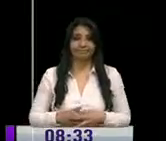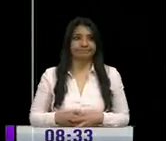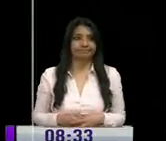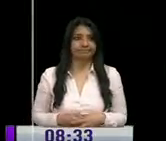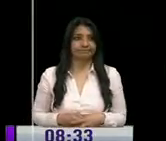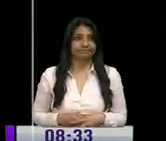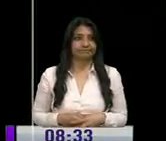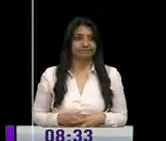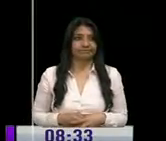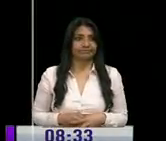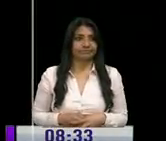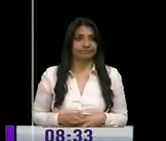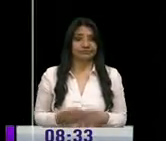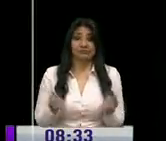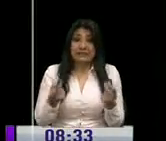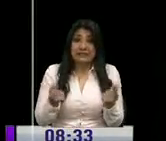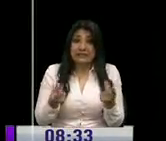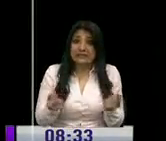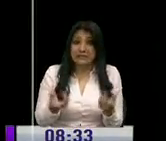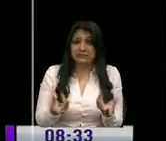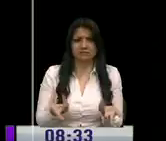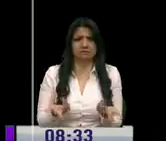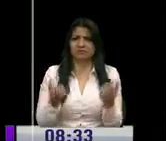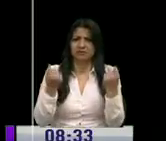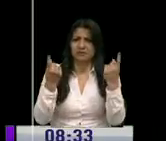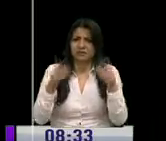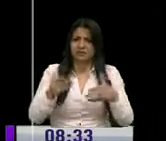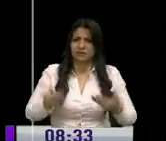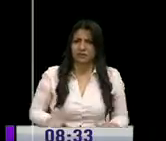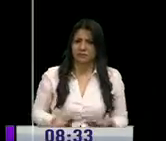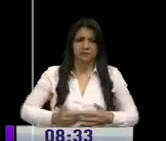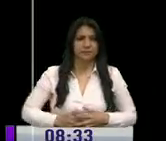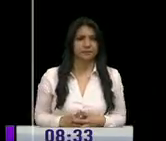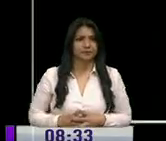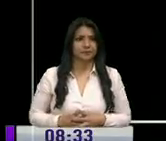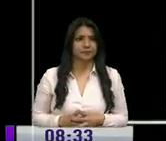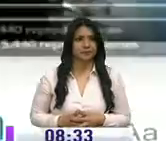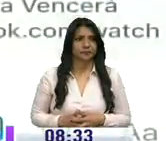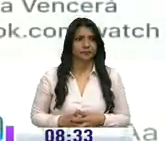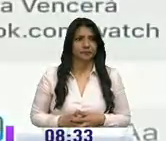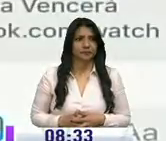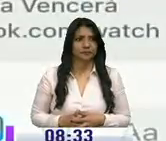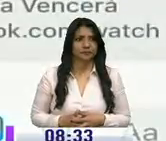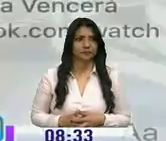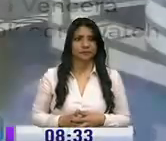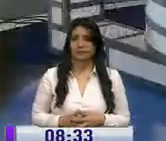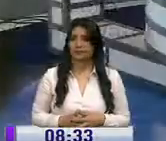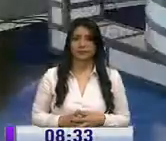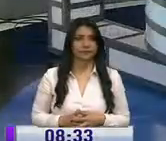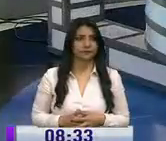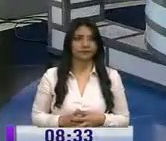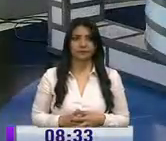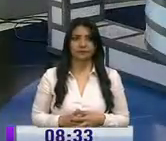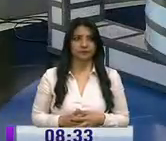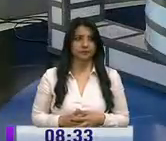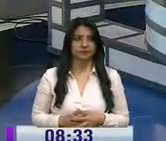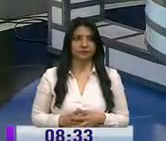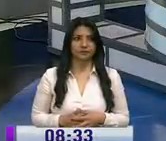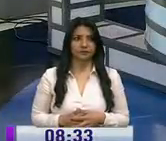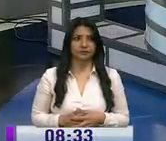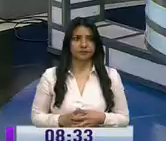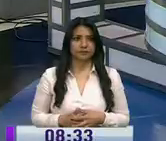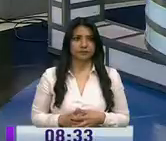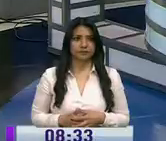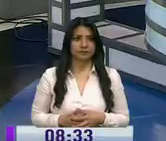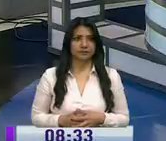accidente. ¿Cuál es el apuro? No entendemos. No. Y lo mira, que pasa ahí está, es... Ahí está. Mira, ahí está. Y va de nuevo. Lo increíble. Que se necesita